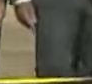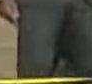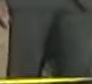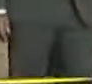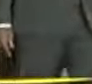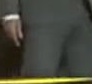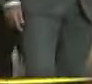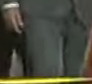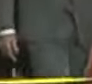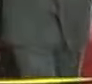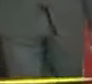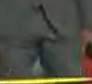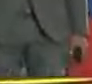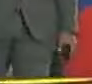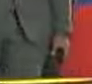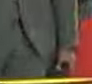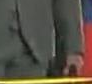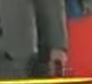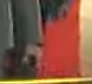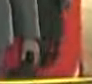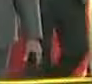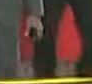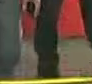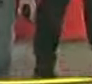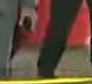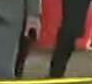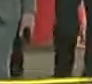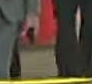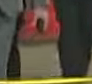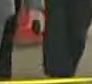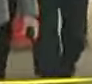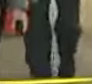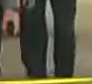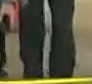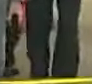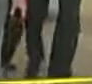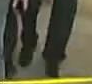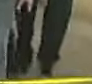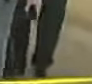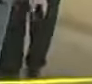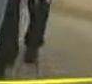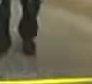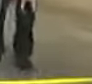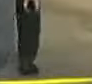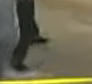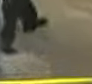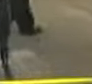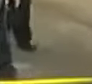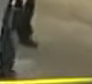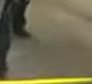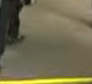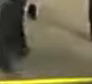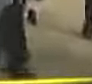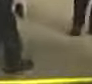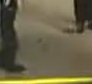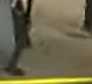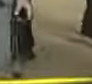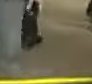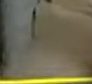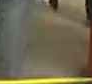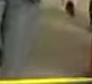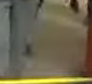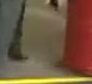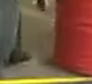por el trabajo impecable que han hecho para mantener informado a tiempo al pueblo venezolano y que se mantuviera el